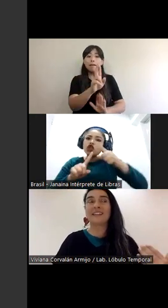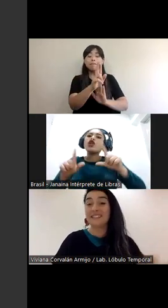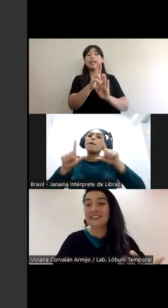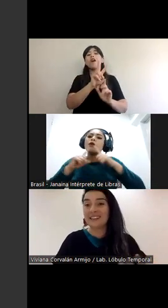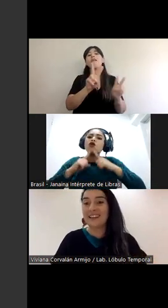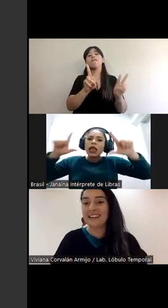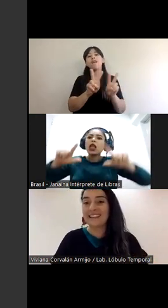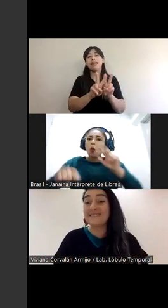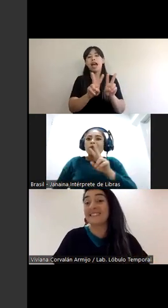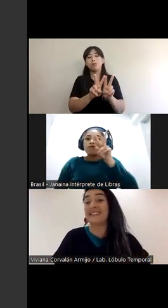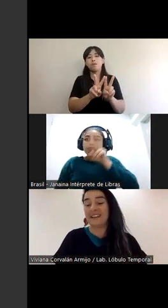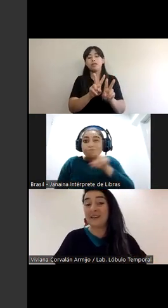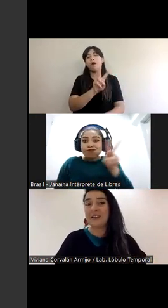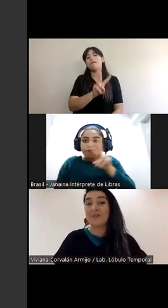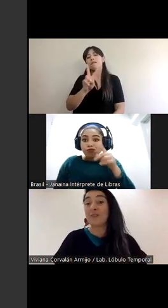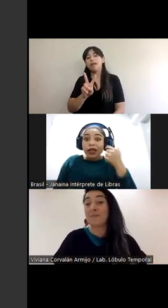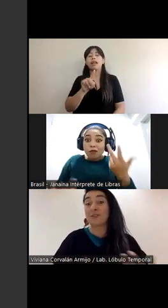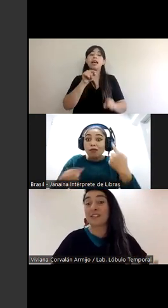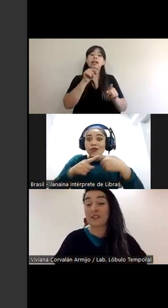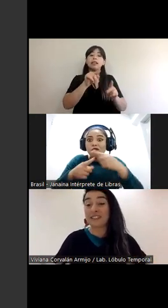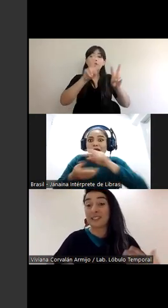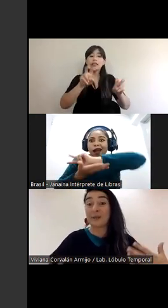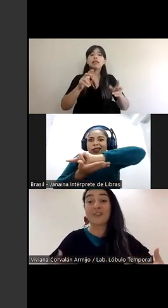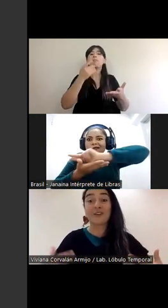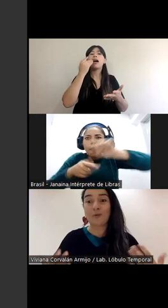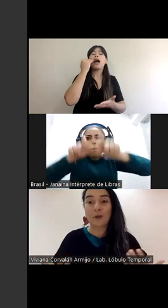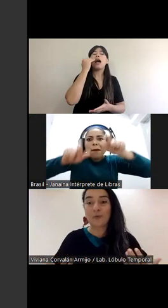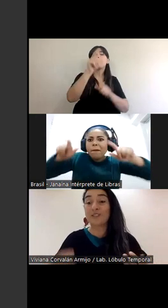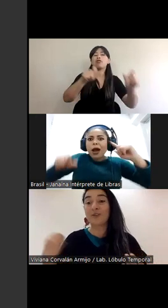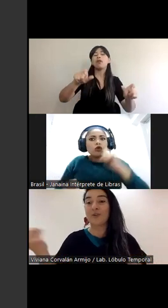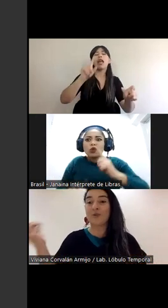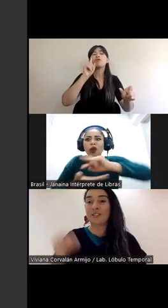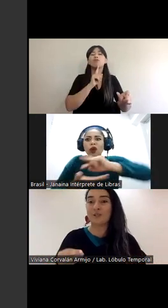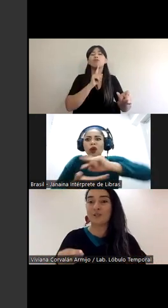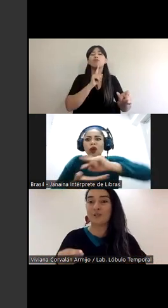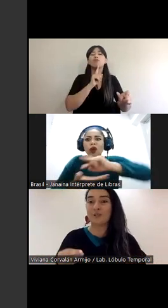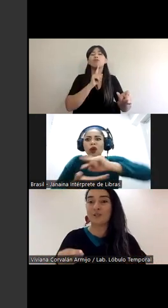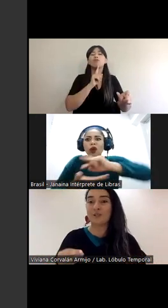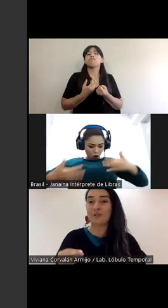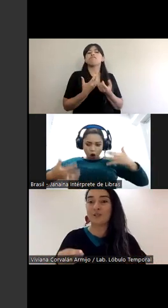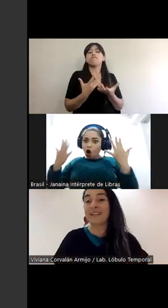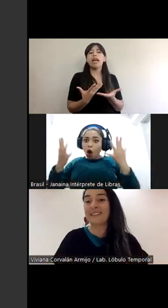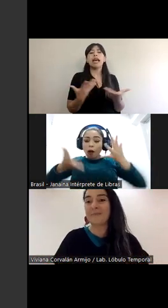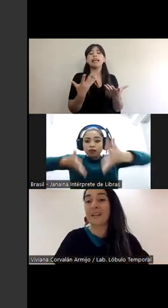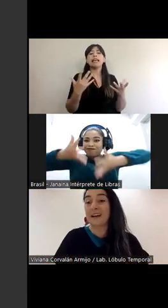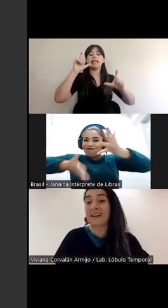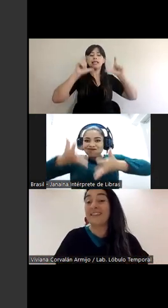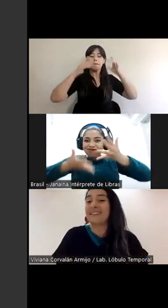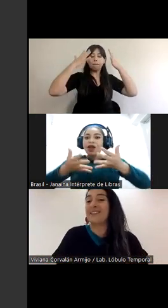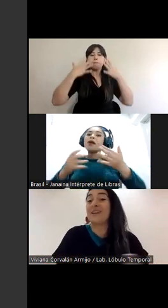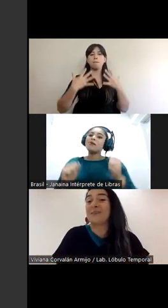que exista esta diversidad donde las personas sordas se expresan con el cuerpo y el sonido no es un elemento más